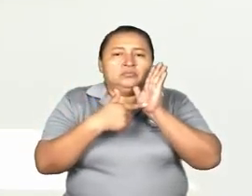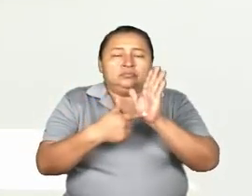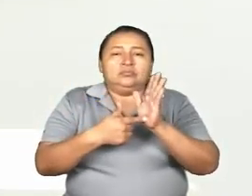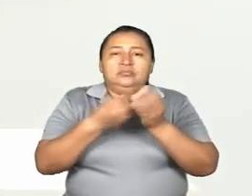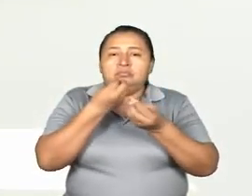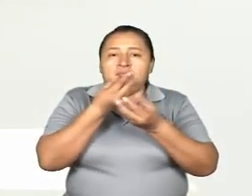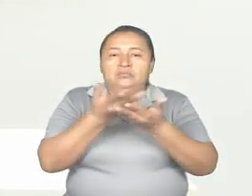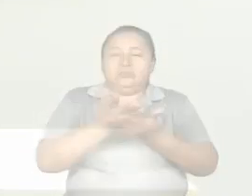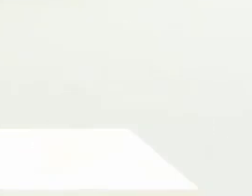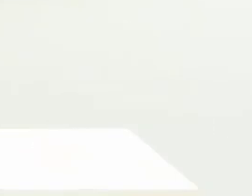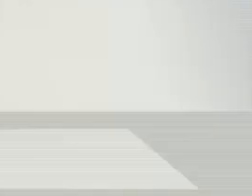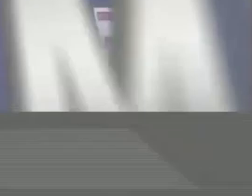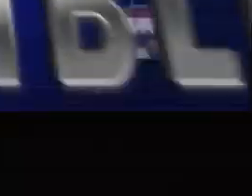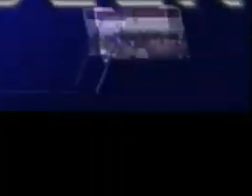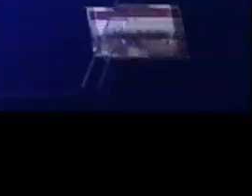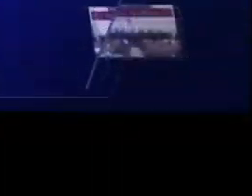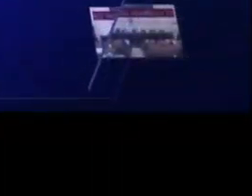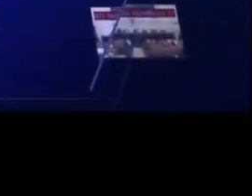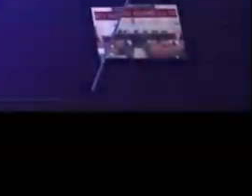el siguiente reporte.